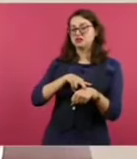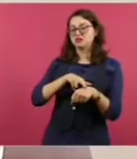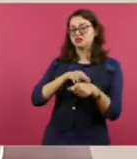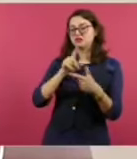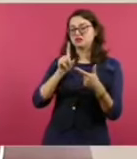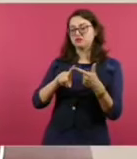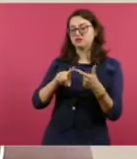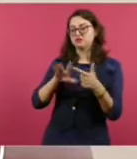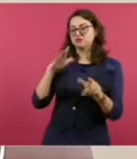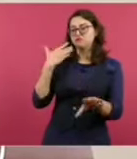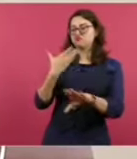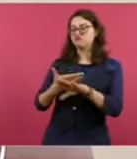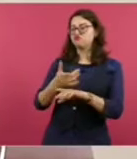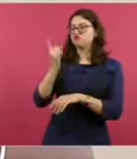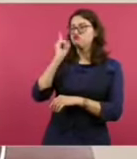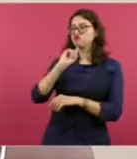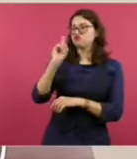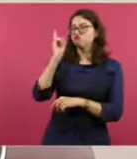sexista,